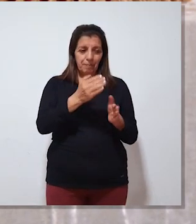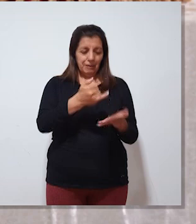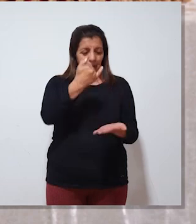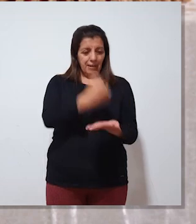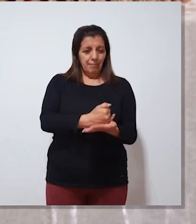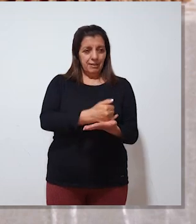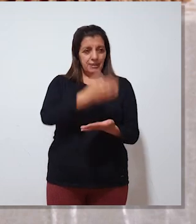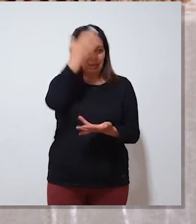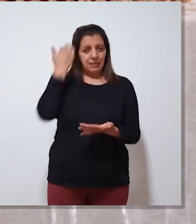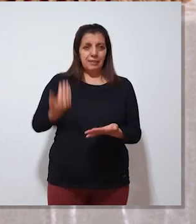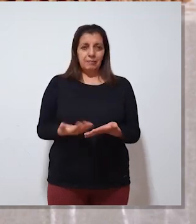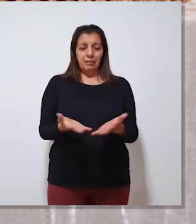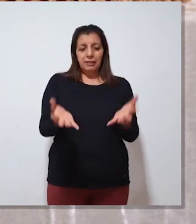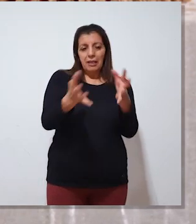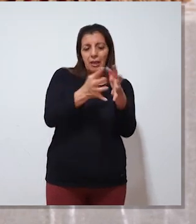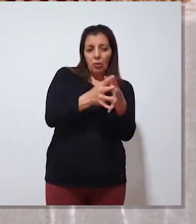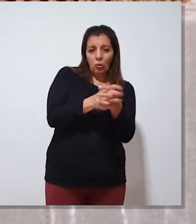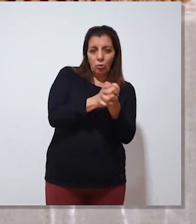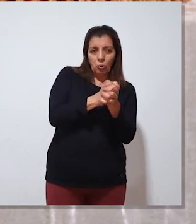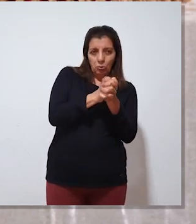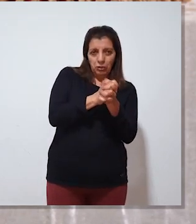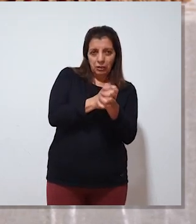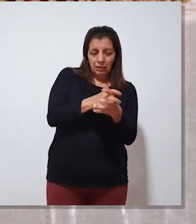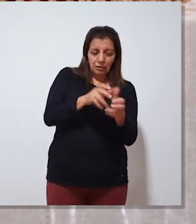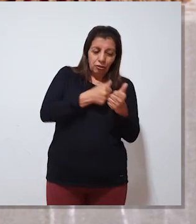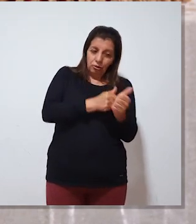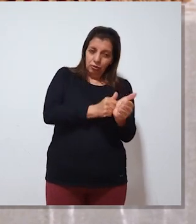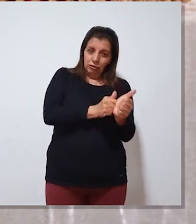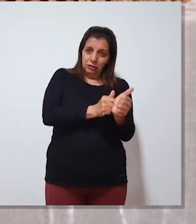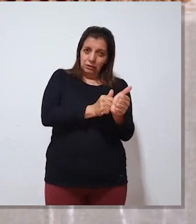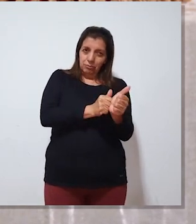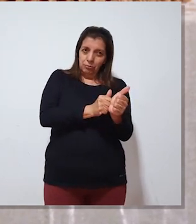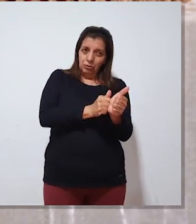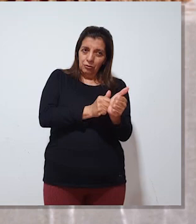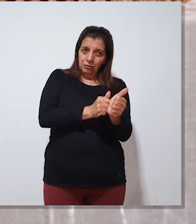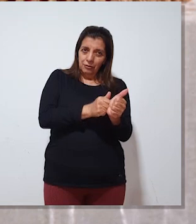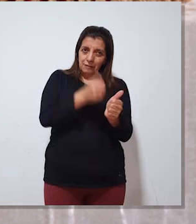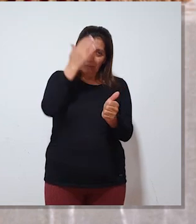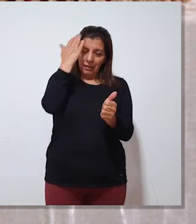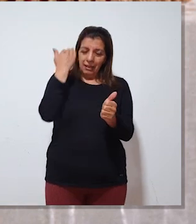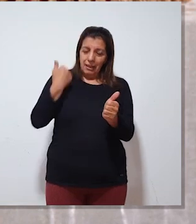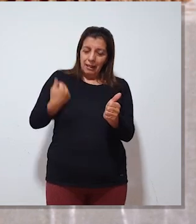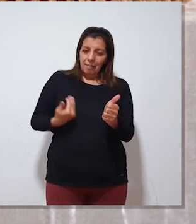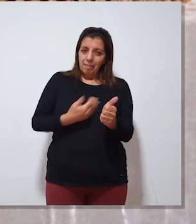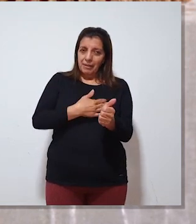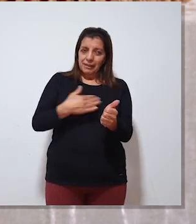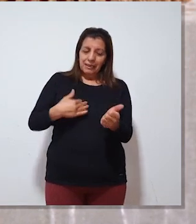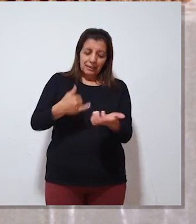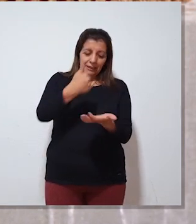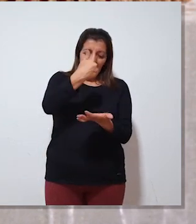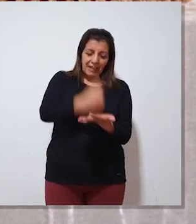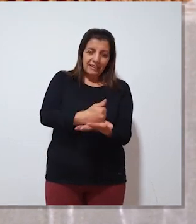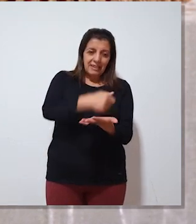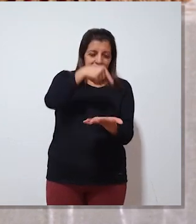discípulos en la plegaria común. La Virgen está presente en medio de la comunidad